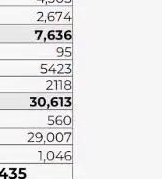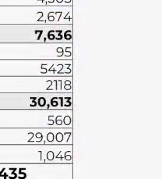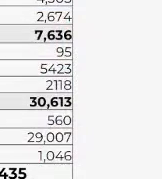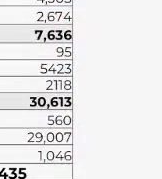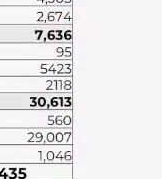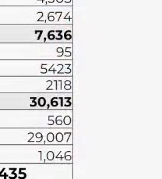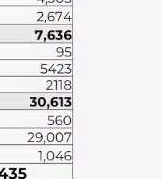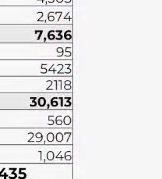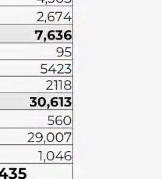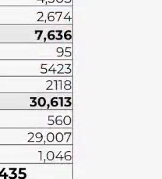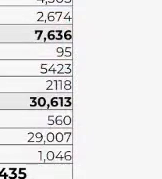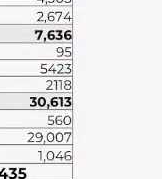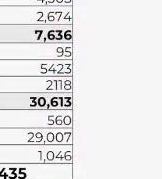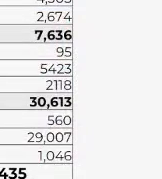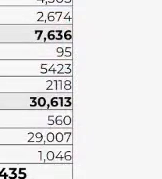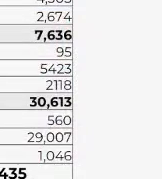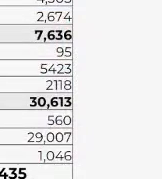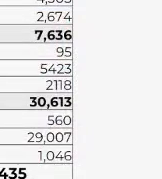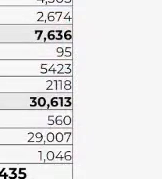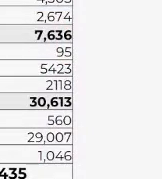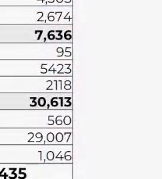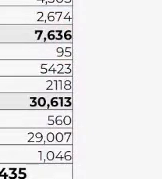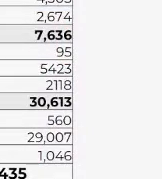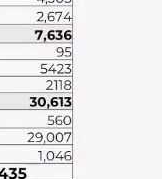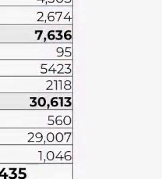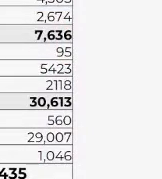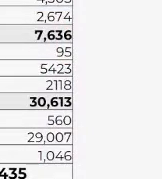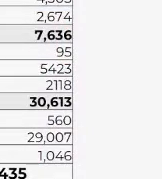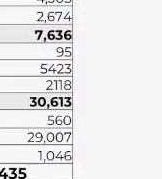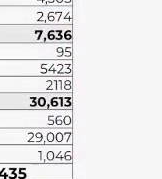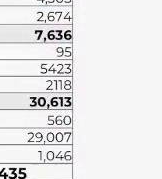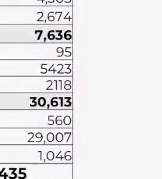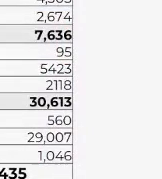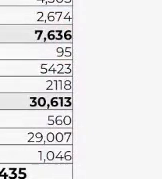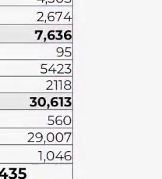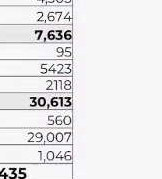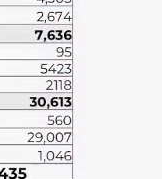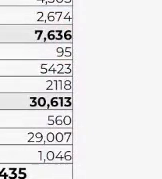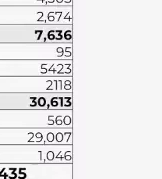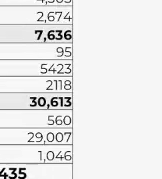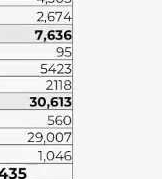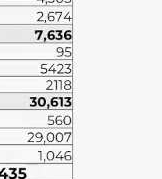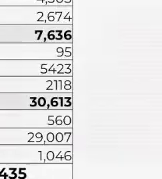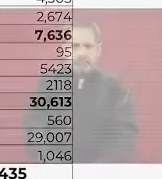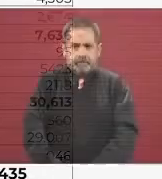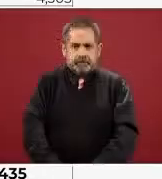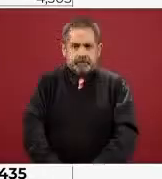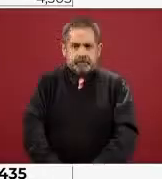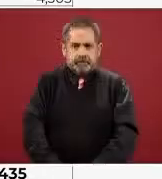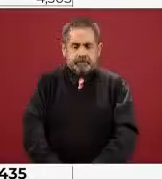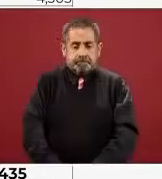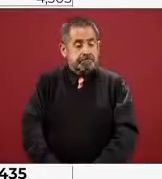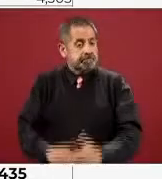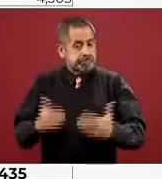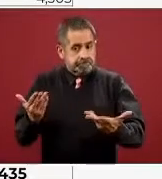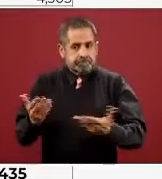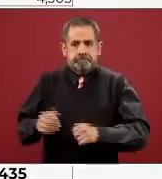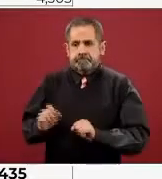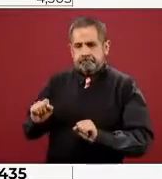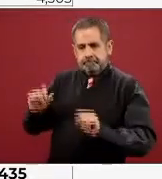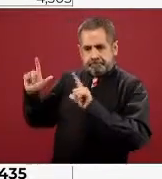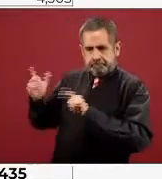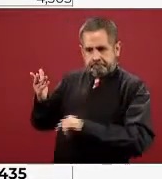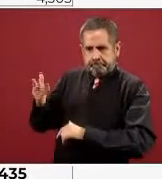83,000 consultorios y en 33,000 unidades a todo lo largo y ancho del país. La siguiente, por